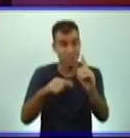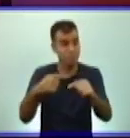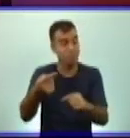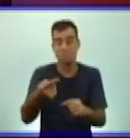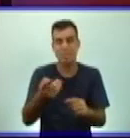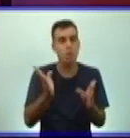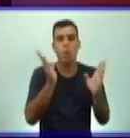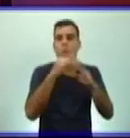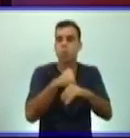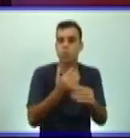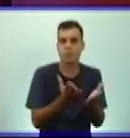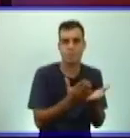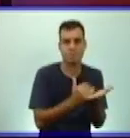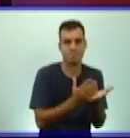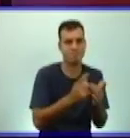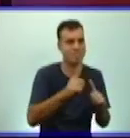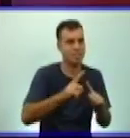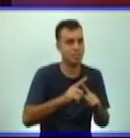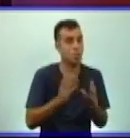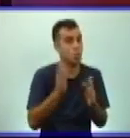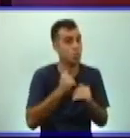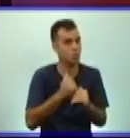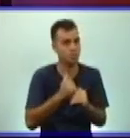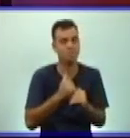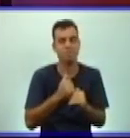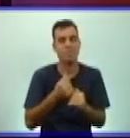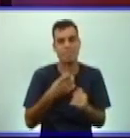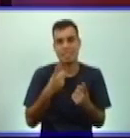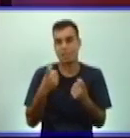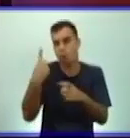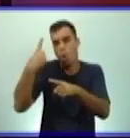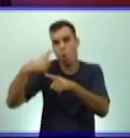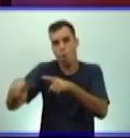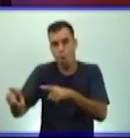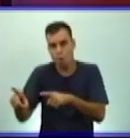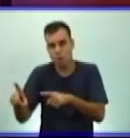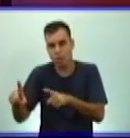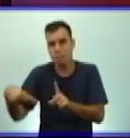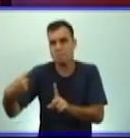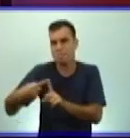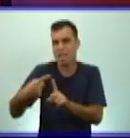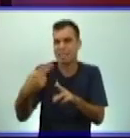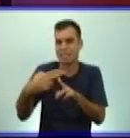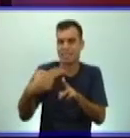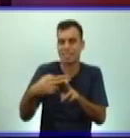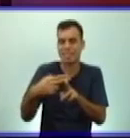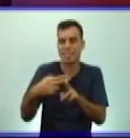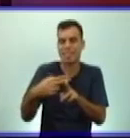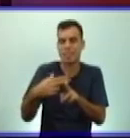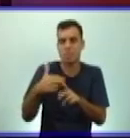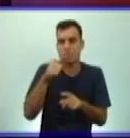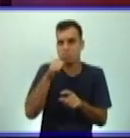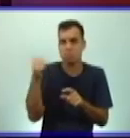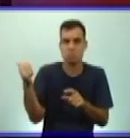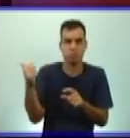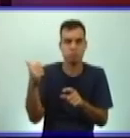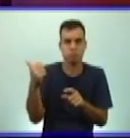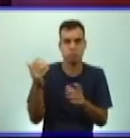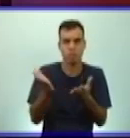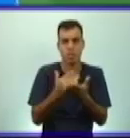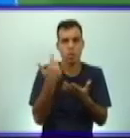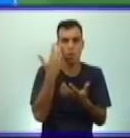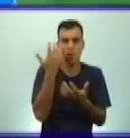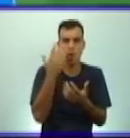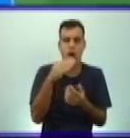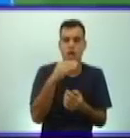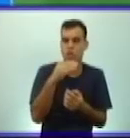no aparece. Para ello necesitamos otra bibliografía complementaria, la cual se titula El movimiento de los cuerpos que rotan.